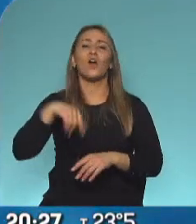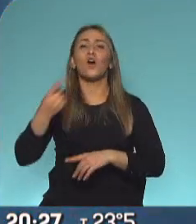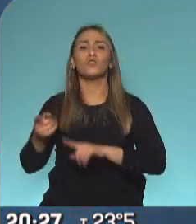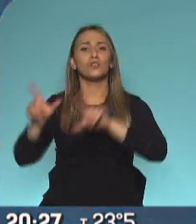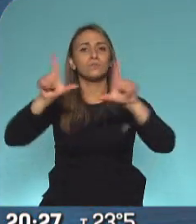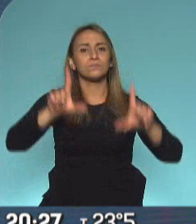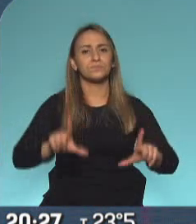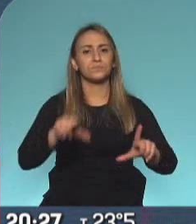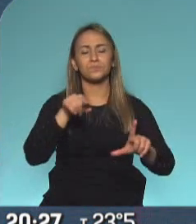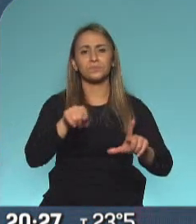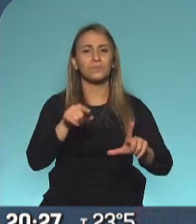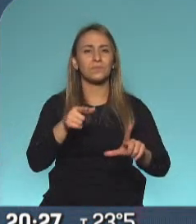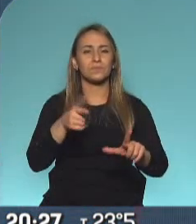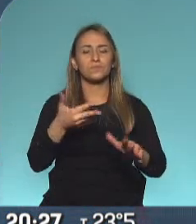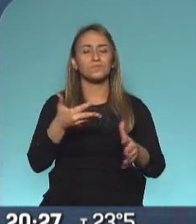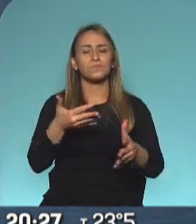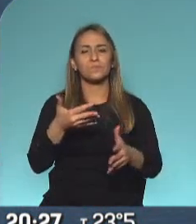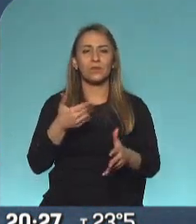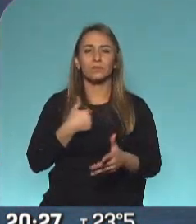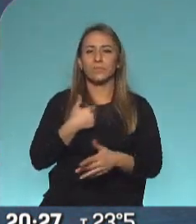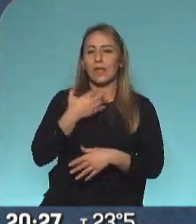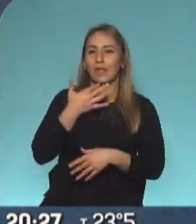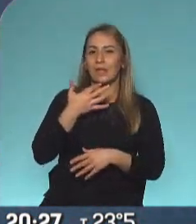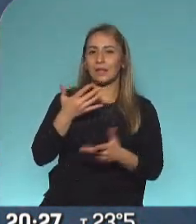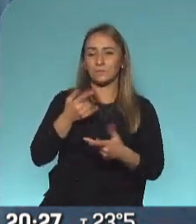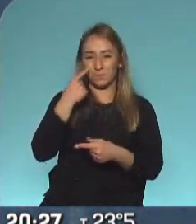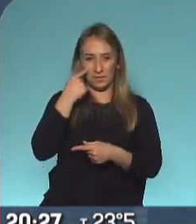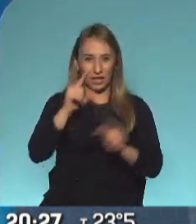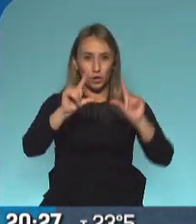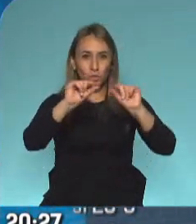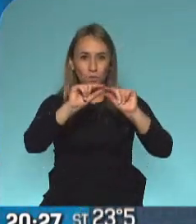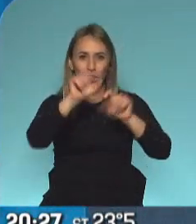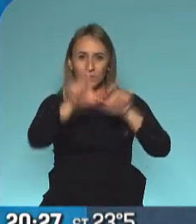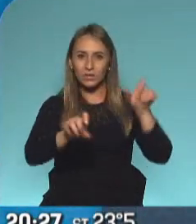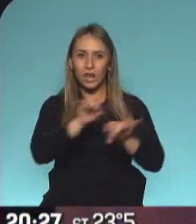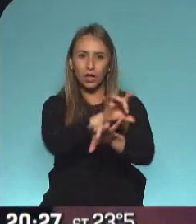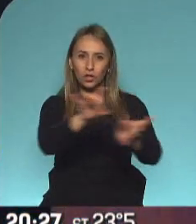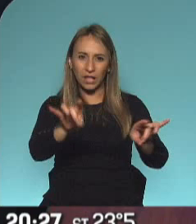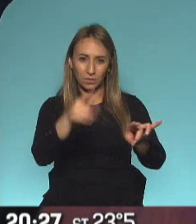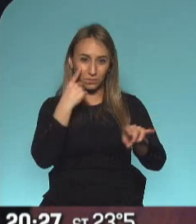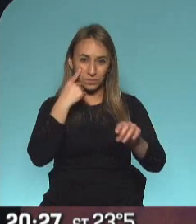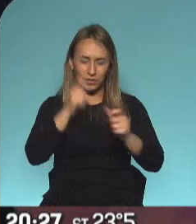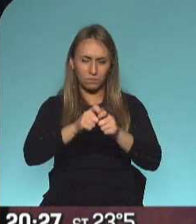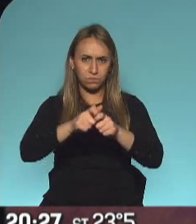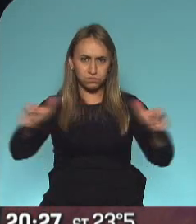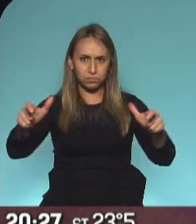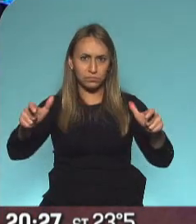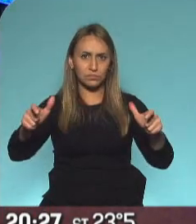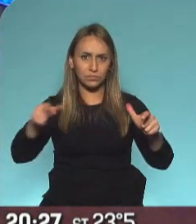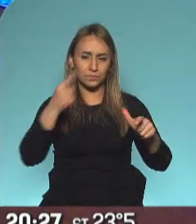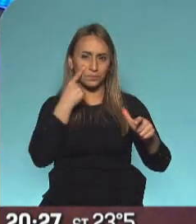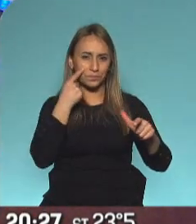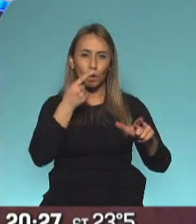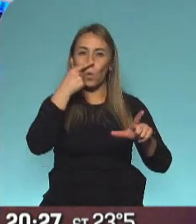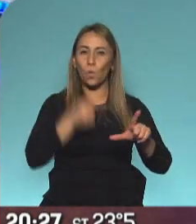contagiados. Entiendo que para eso mucho está... Fíjese el número de contagiados, cómo hemos aumentado. Esto es de